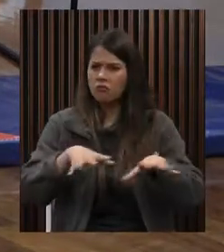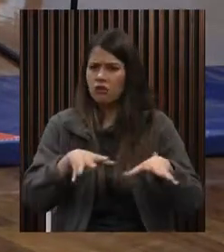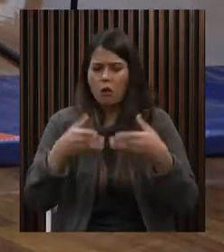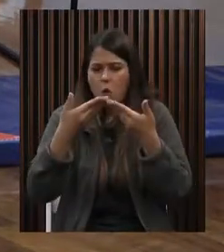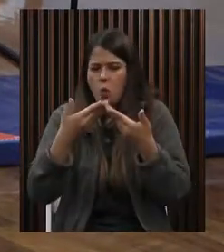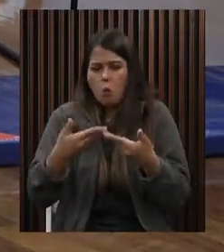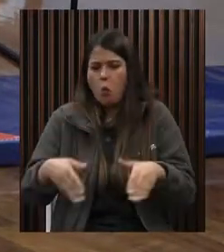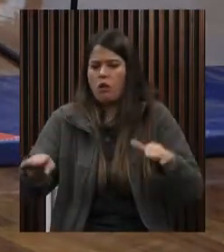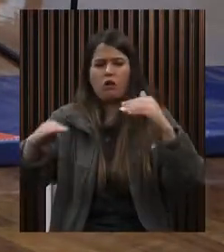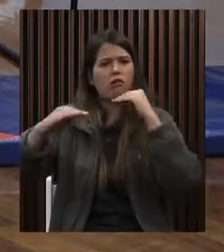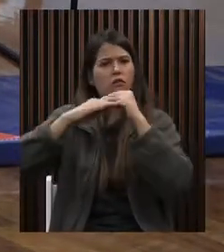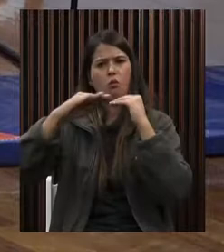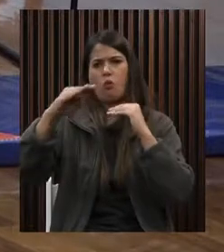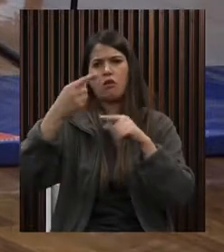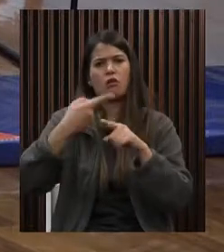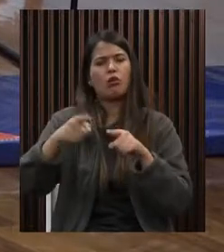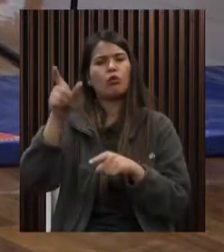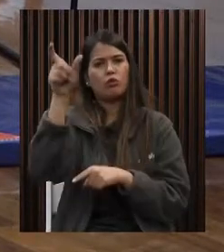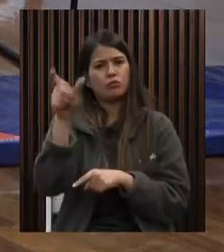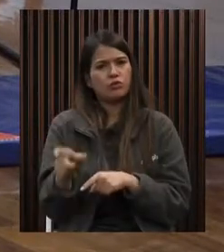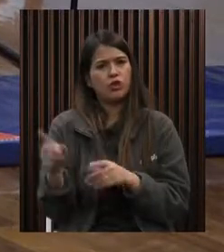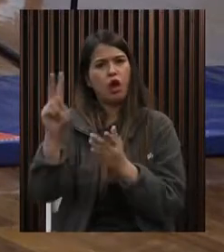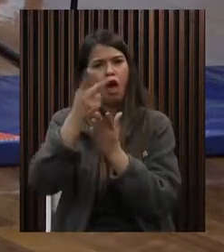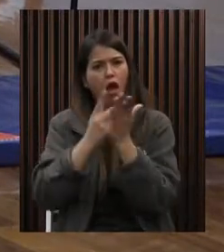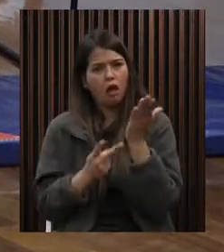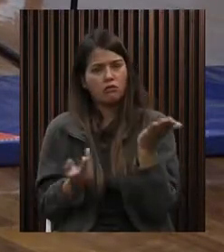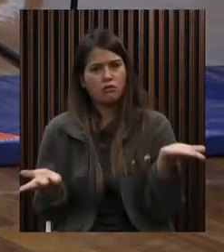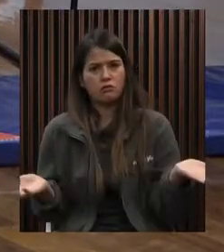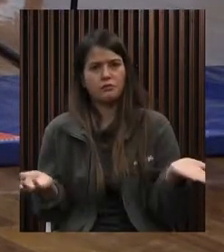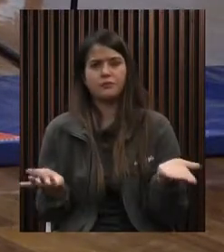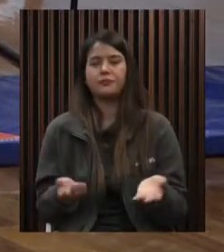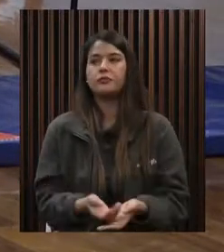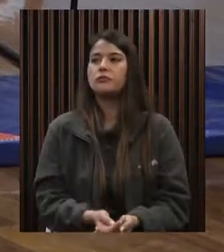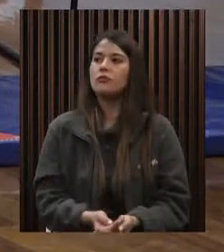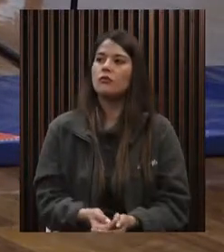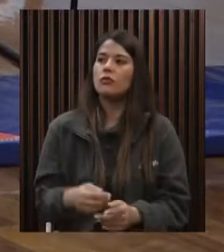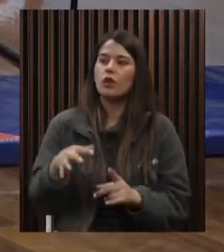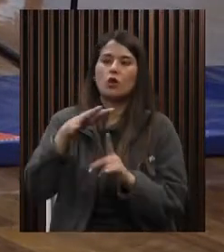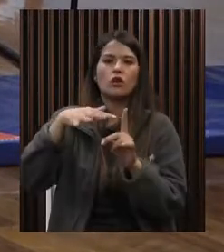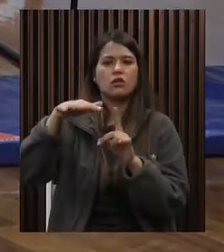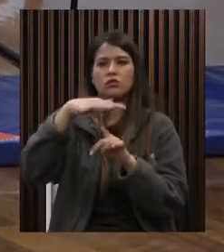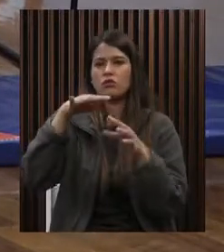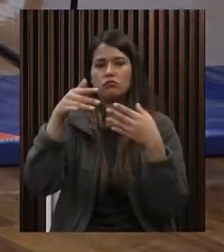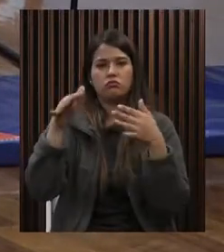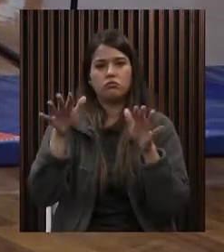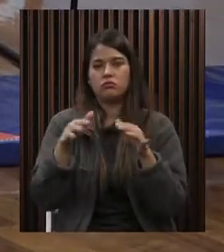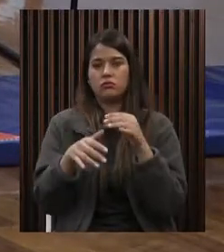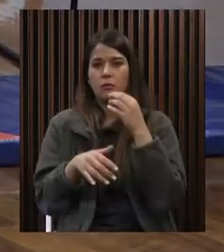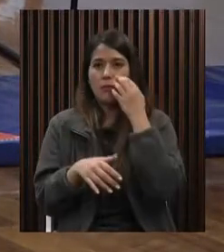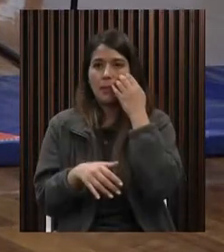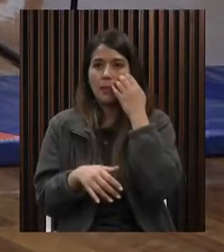artista que entra, uh-huh, o que ingresa también en cualquier otras condiciones o con cualquier tipo de trabajo.